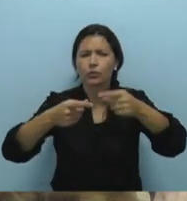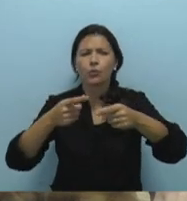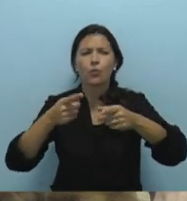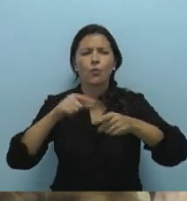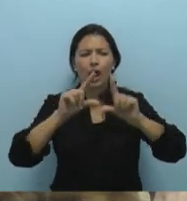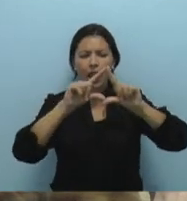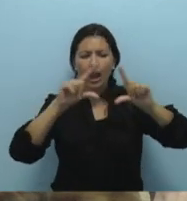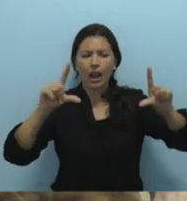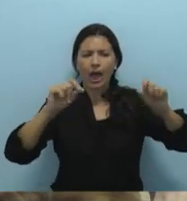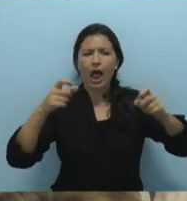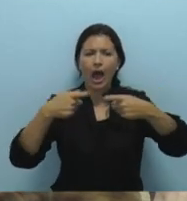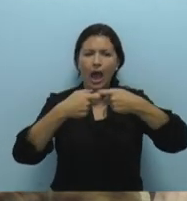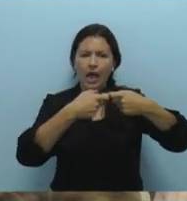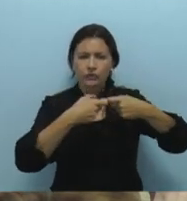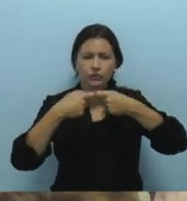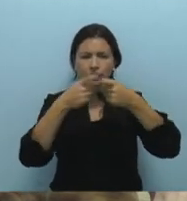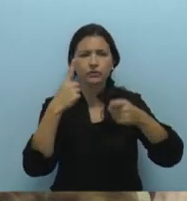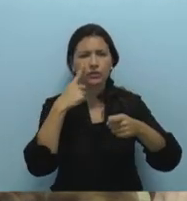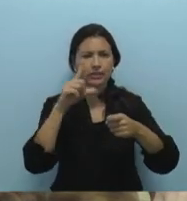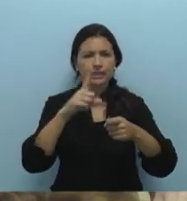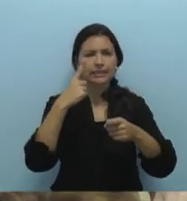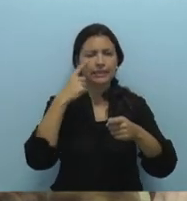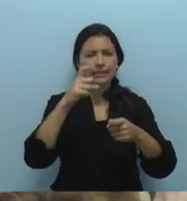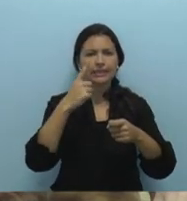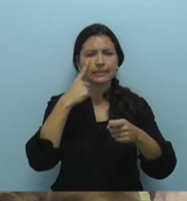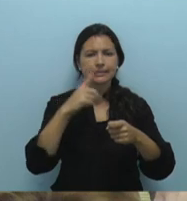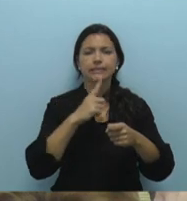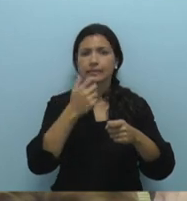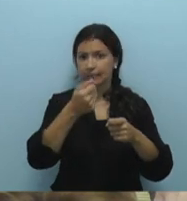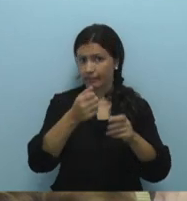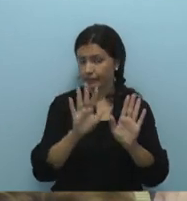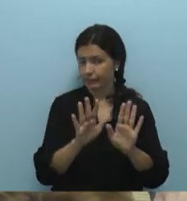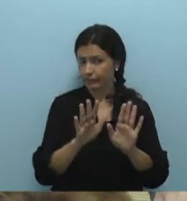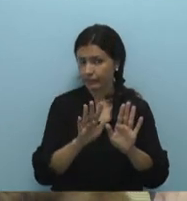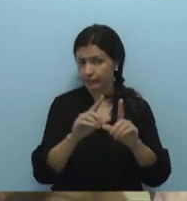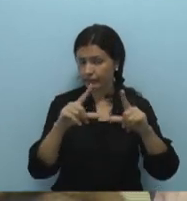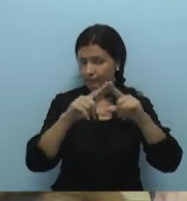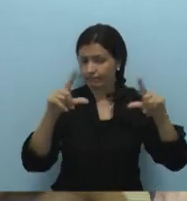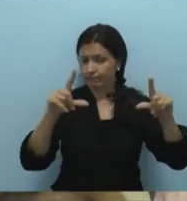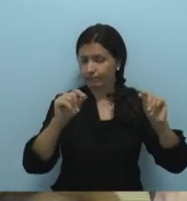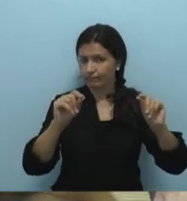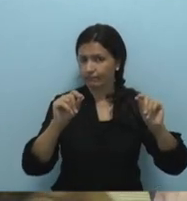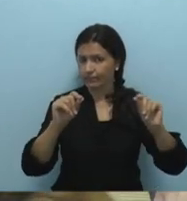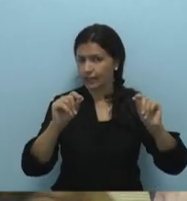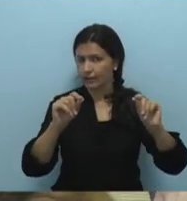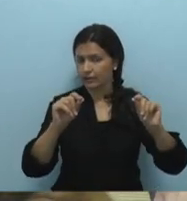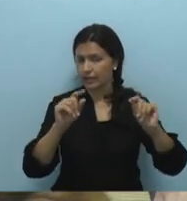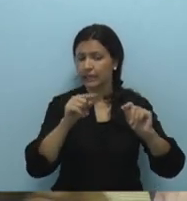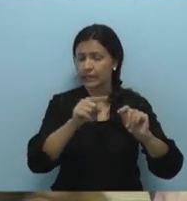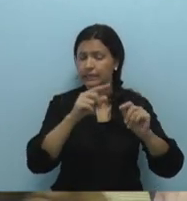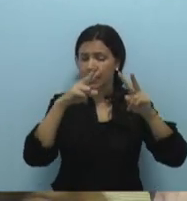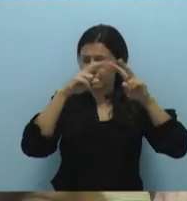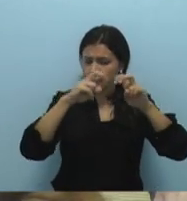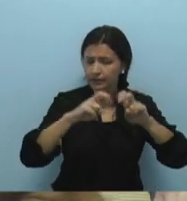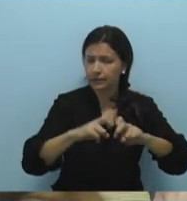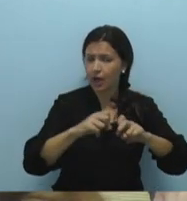ilícita desaparece un día para otro, tendrán las fiscales que dar sus explicaciones, porque también